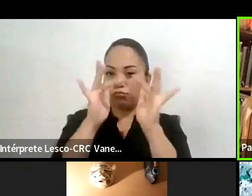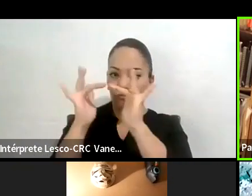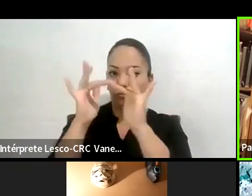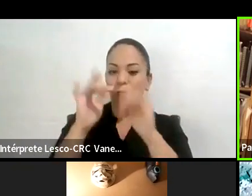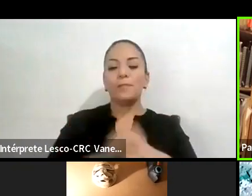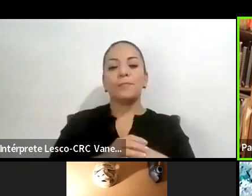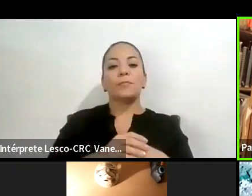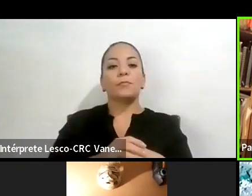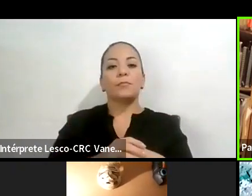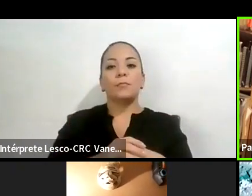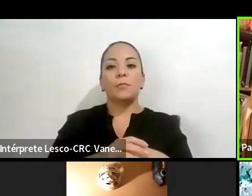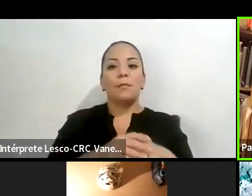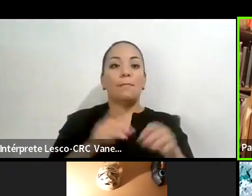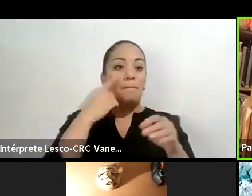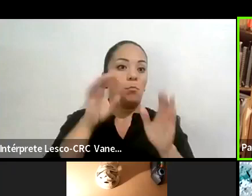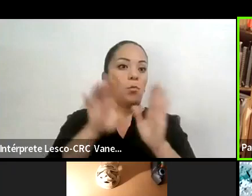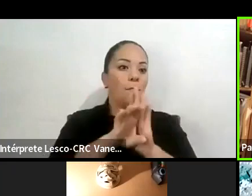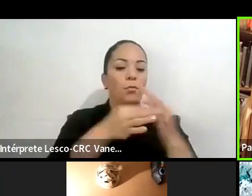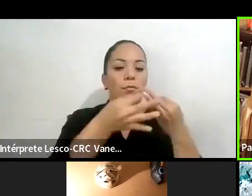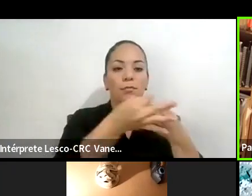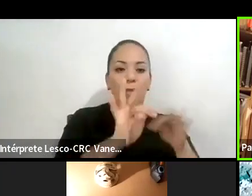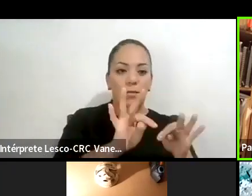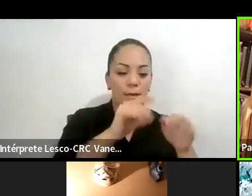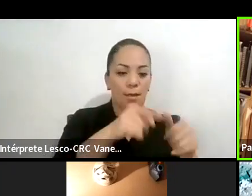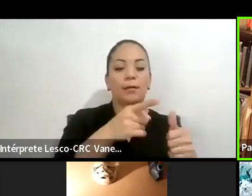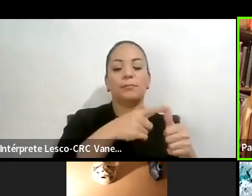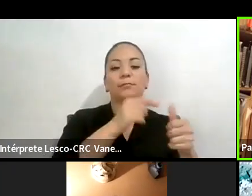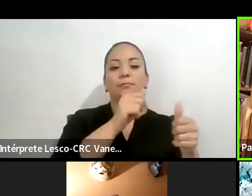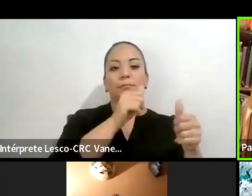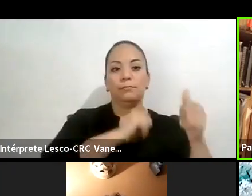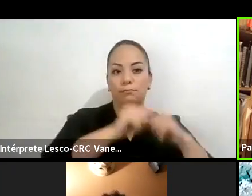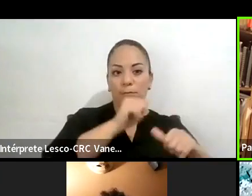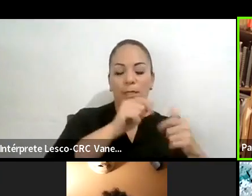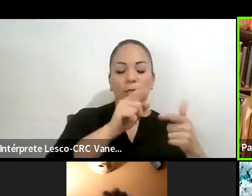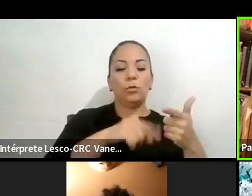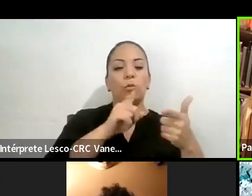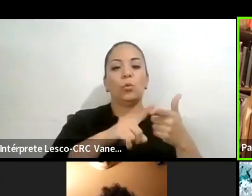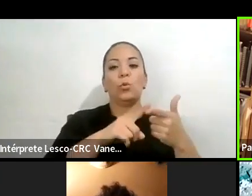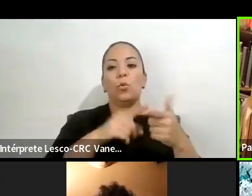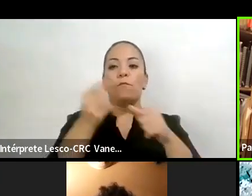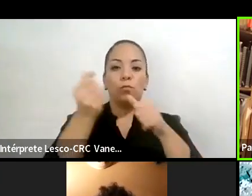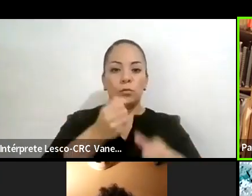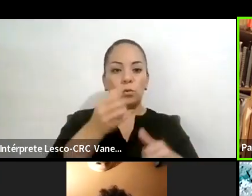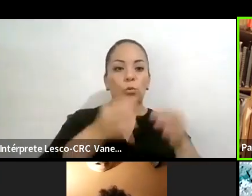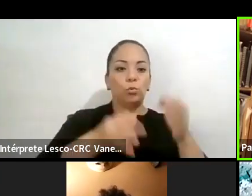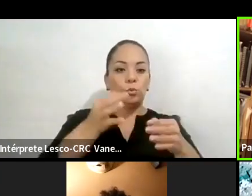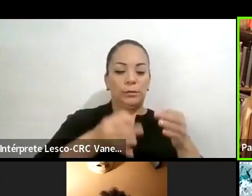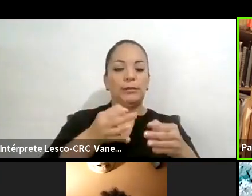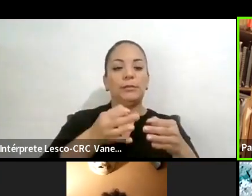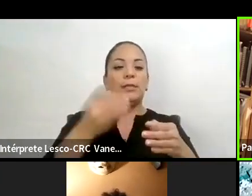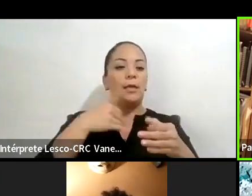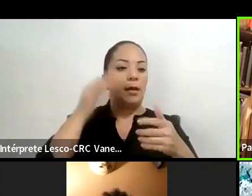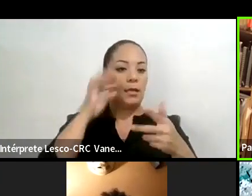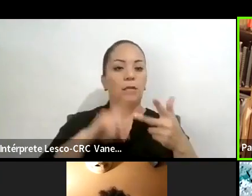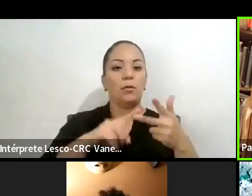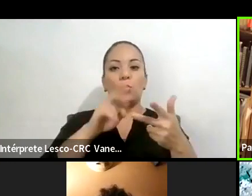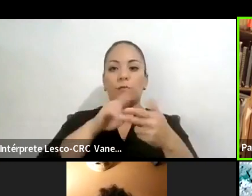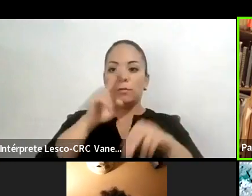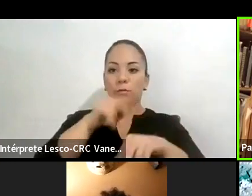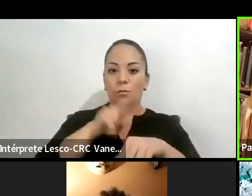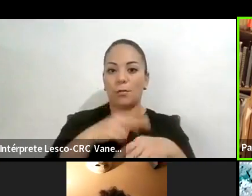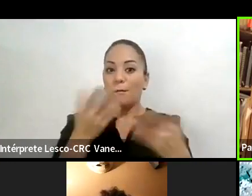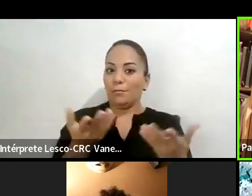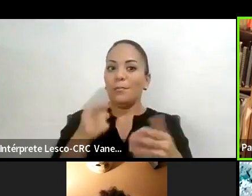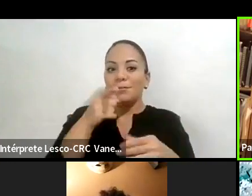Fundación Justicia y Género, y creo que da muchísima fortaleza a lo que nosotros hacemos, ¿verdad? Da